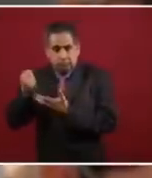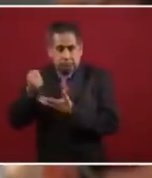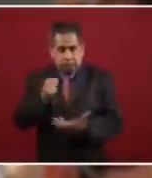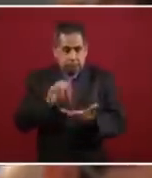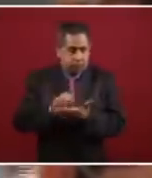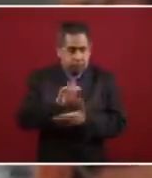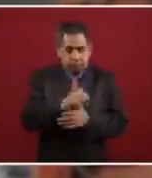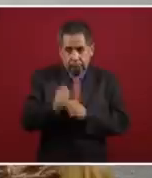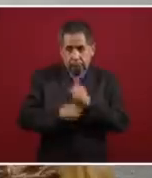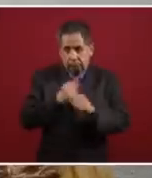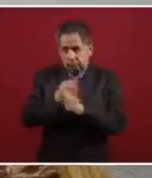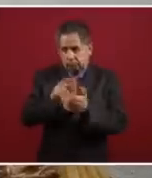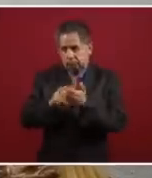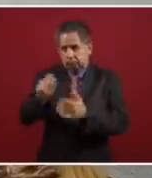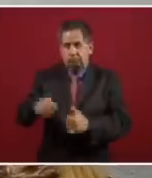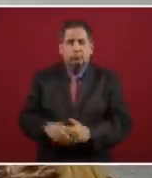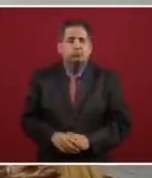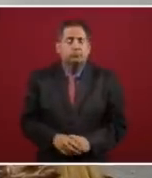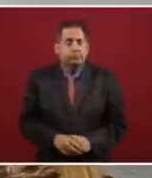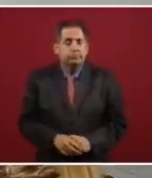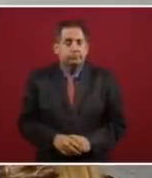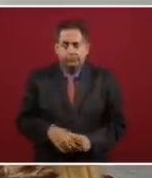para 2020? Sí,